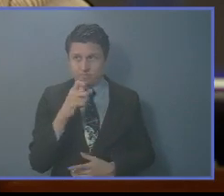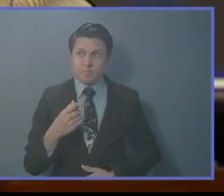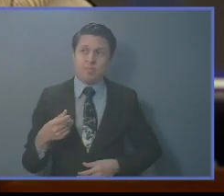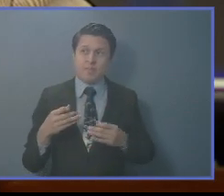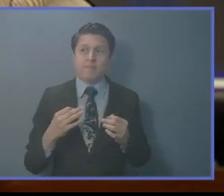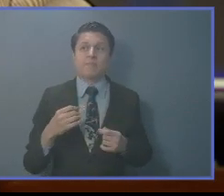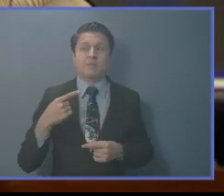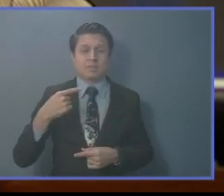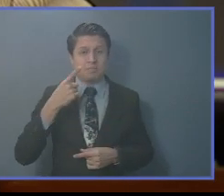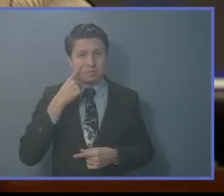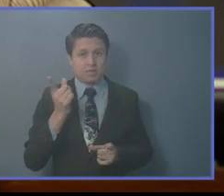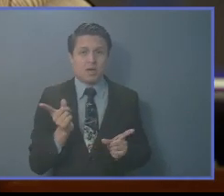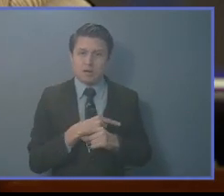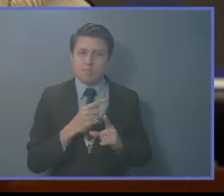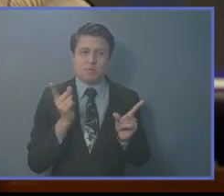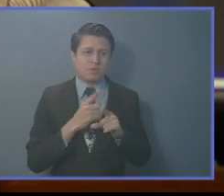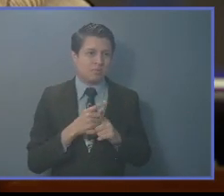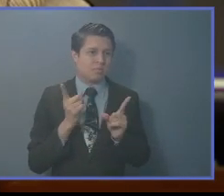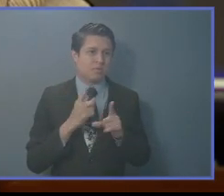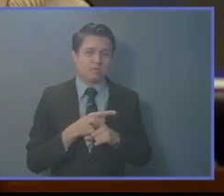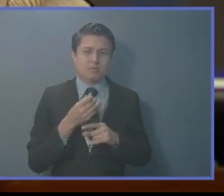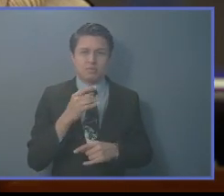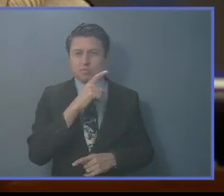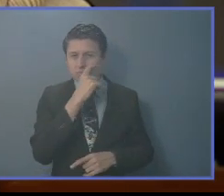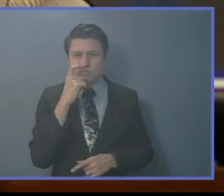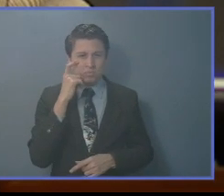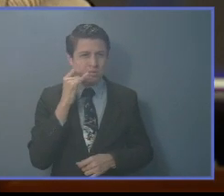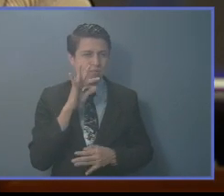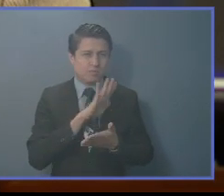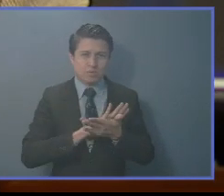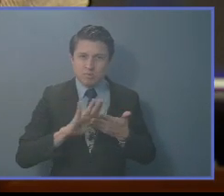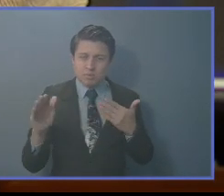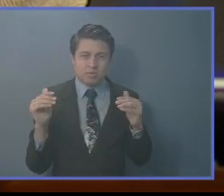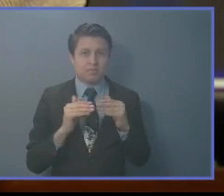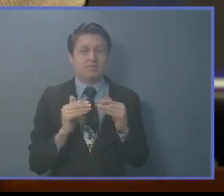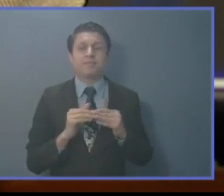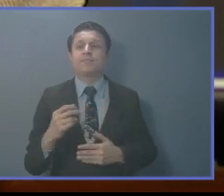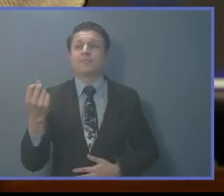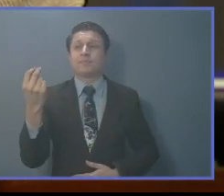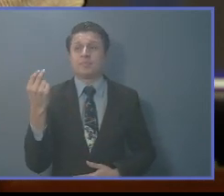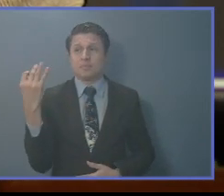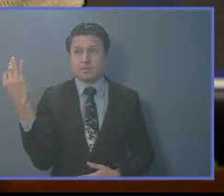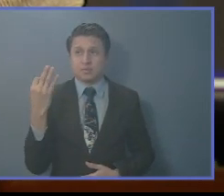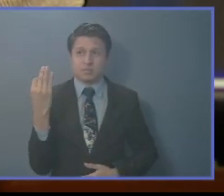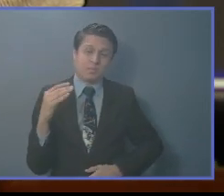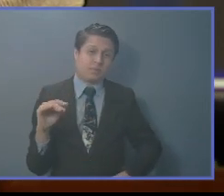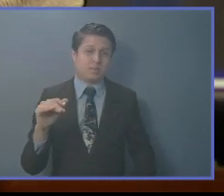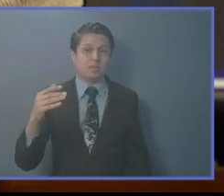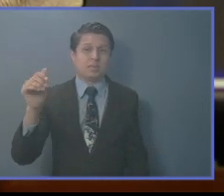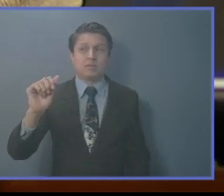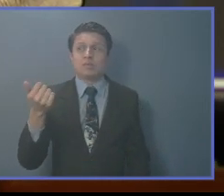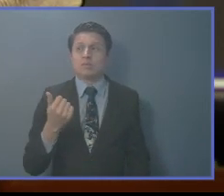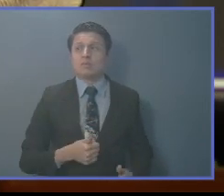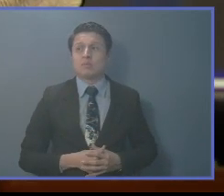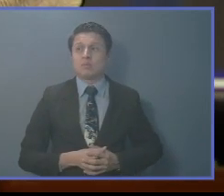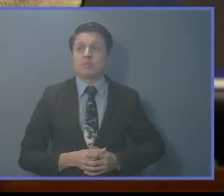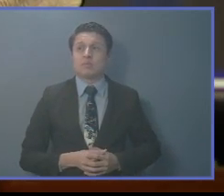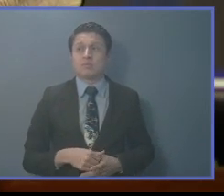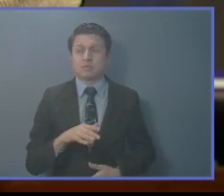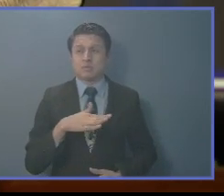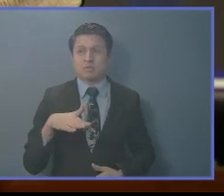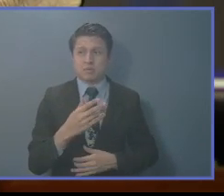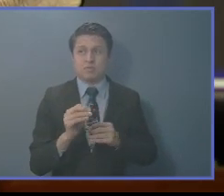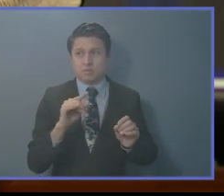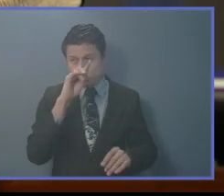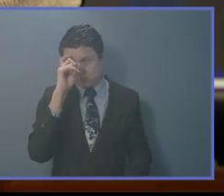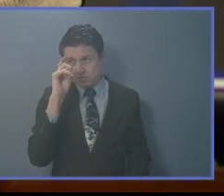forma periódica, tomando en consideración la calidad específicamente de las mismas. 13. Se deberá sanitizar las estaciones de